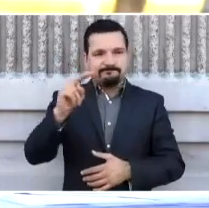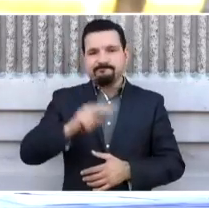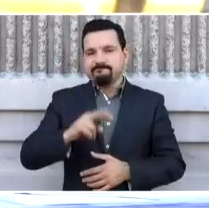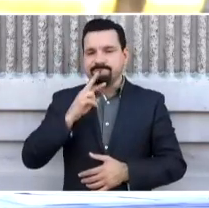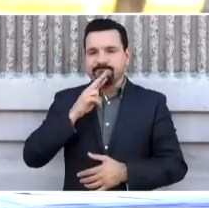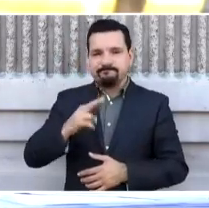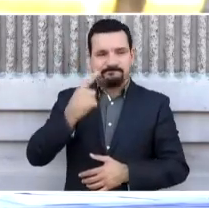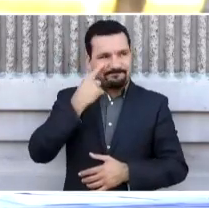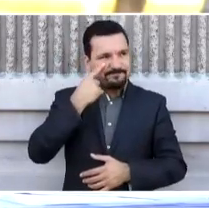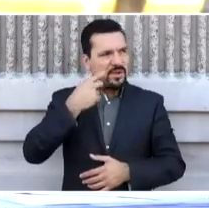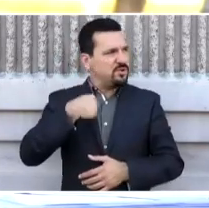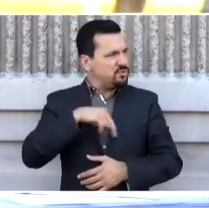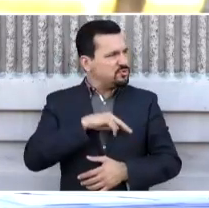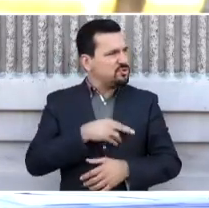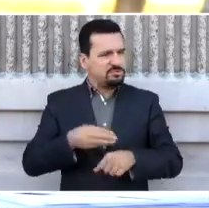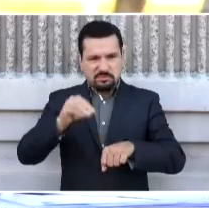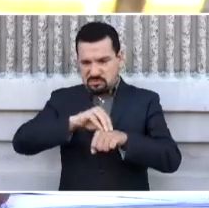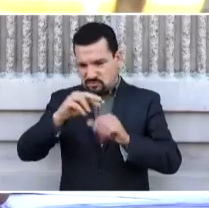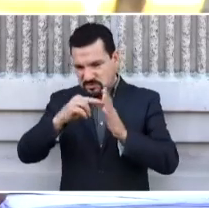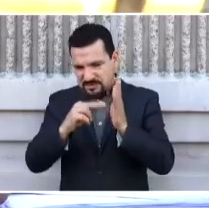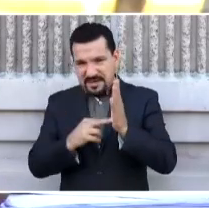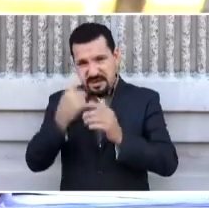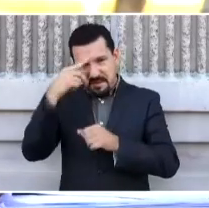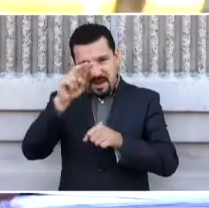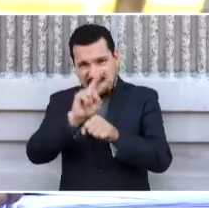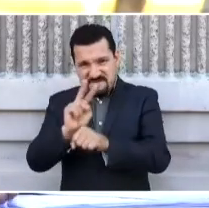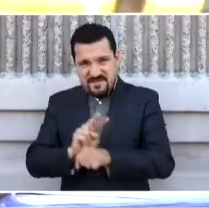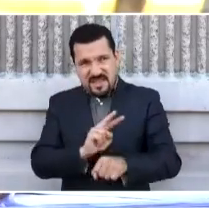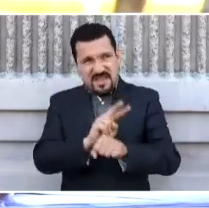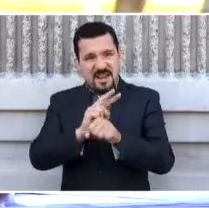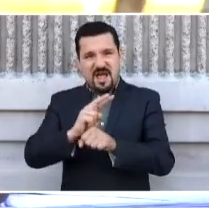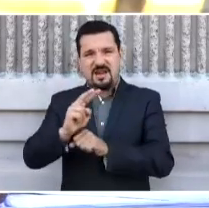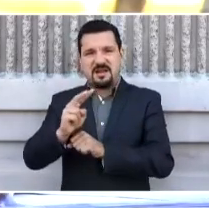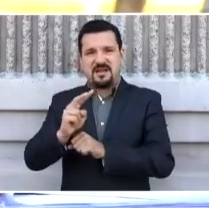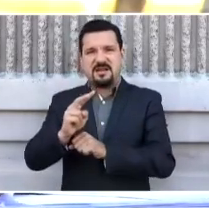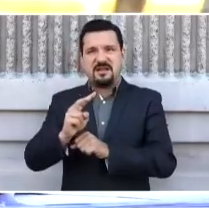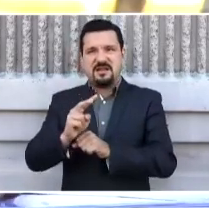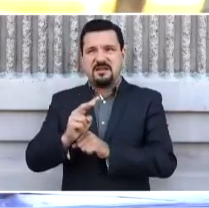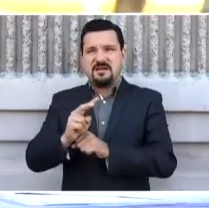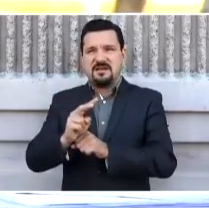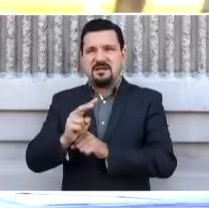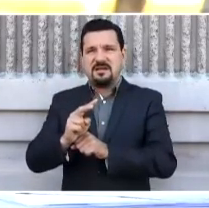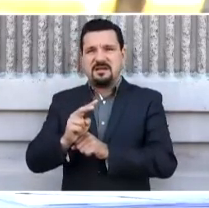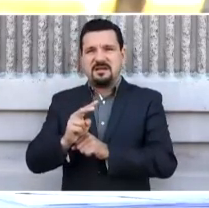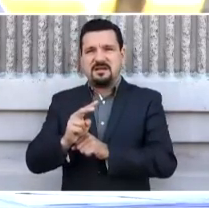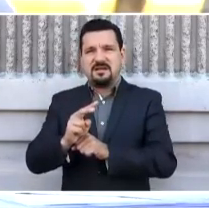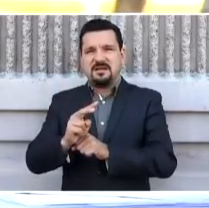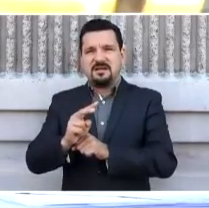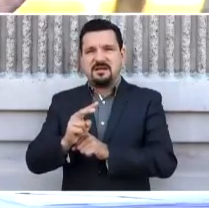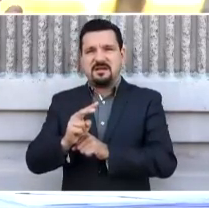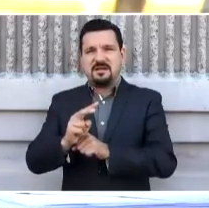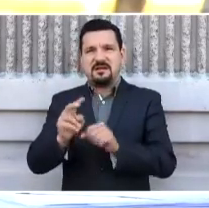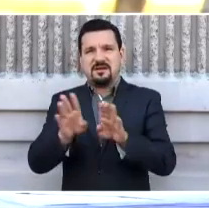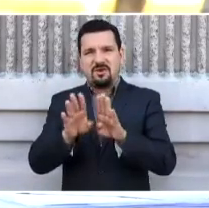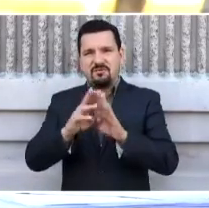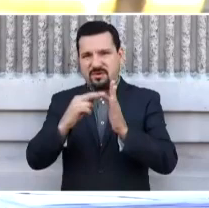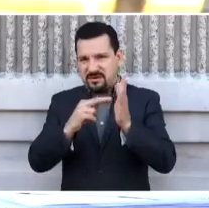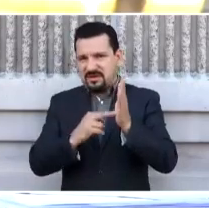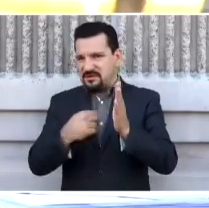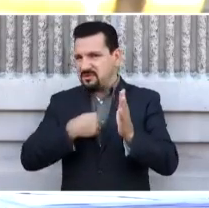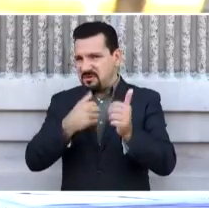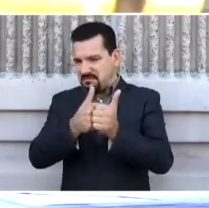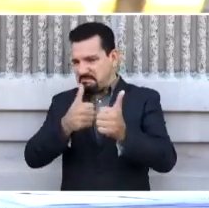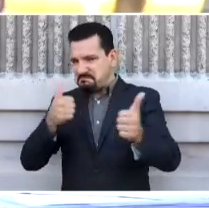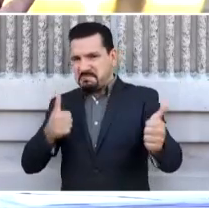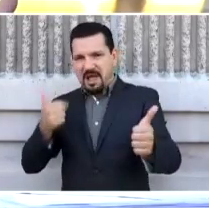los protocolos de vigilancia epidemiológica que yo he dicho, y no me despego del discurso que he